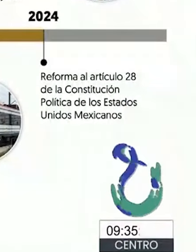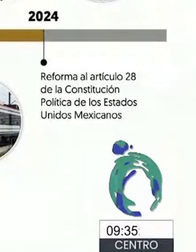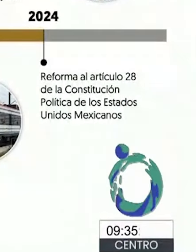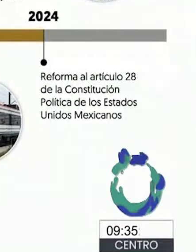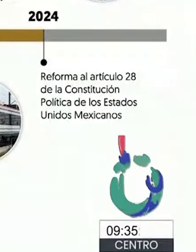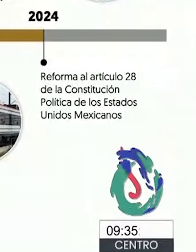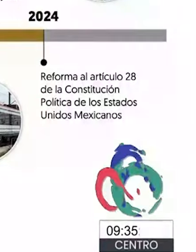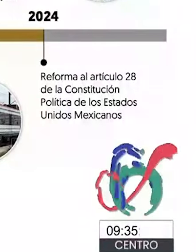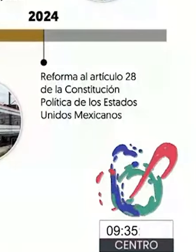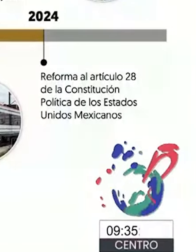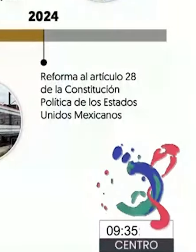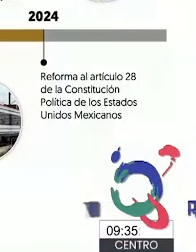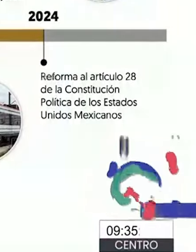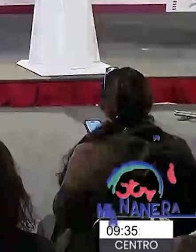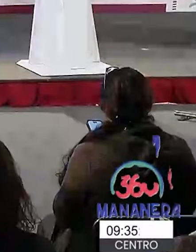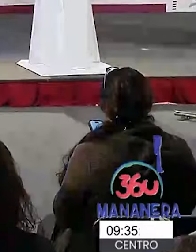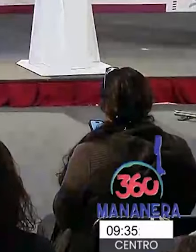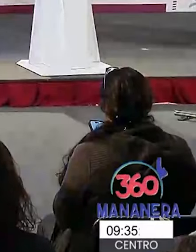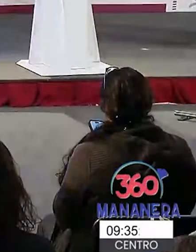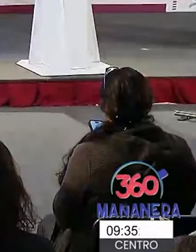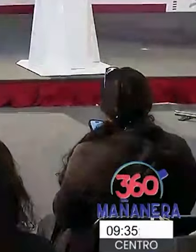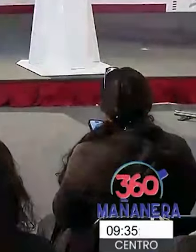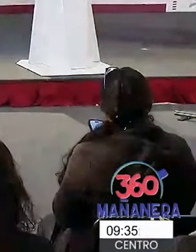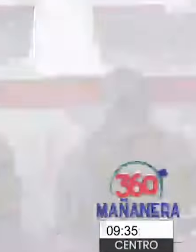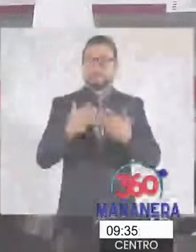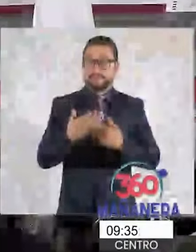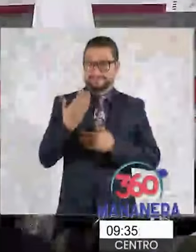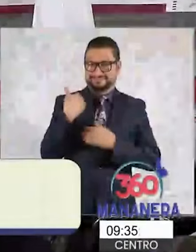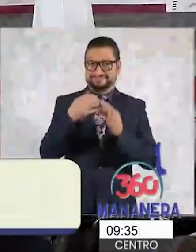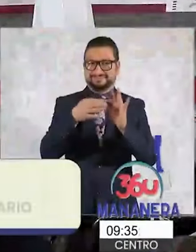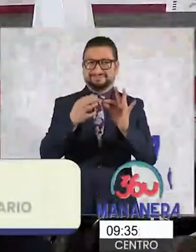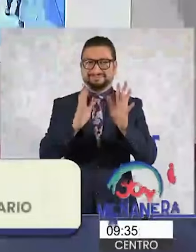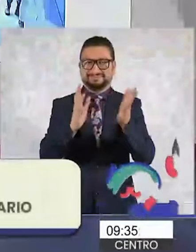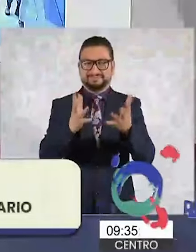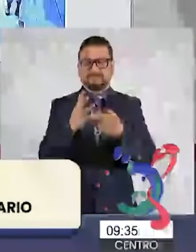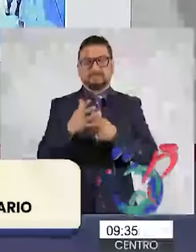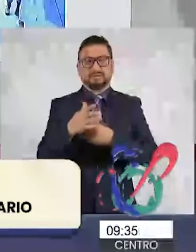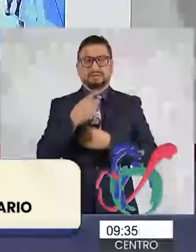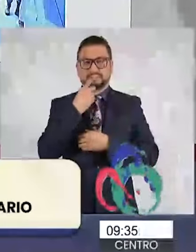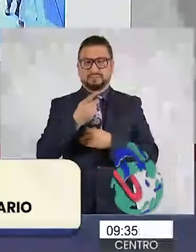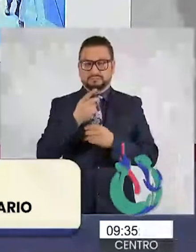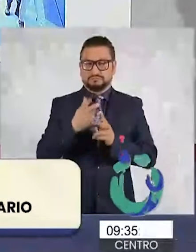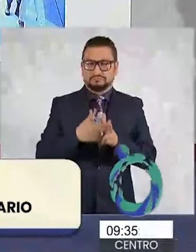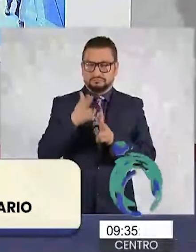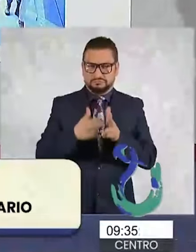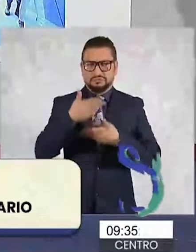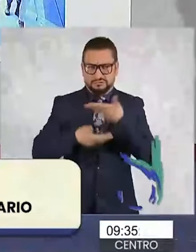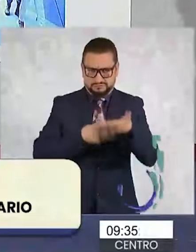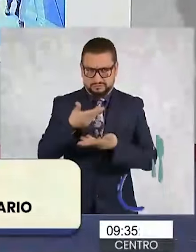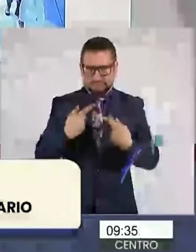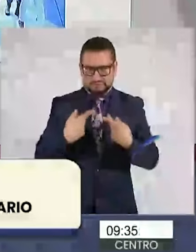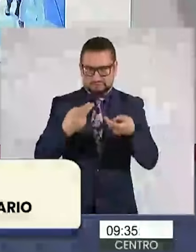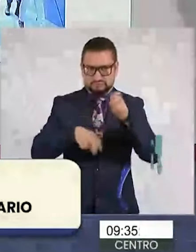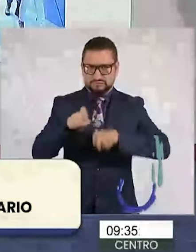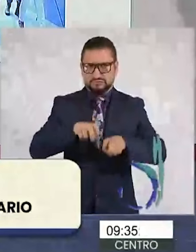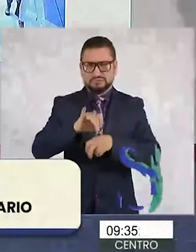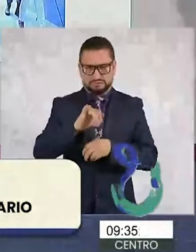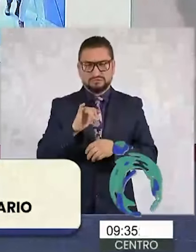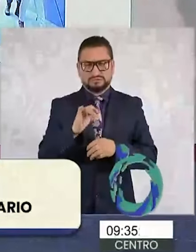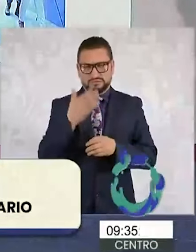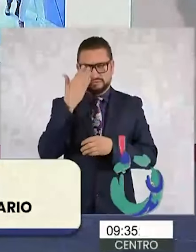de pasajeros ferroviario como un área prioritaria del Estado tenemos eh en Operación hoy servicios de pasajeros